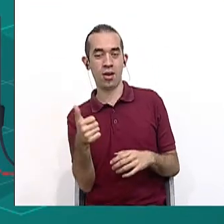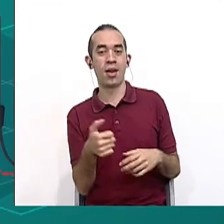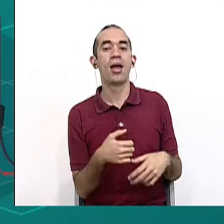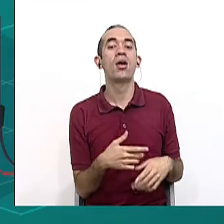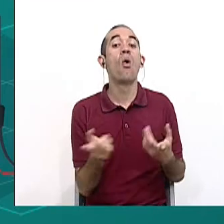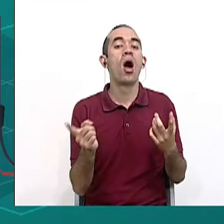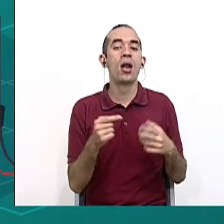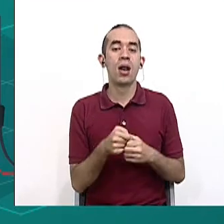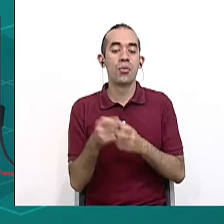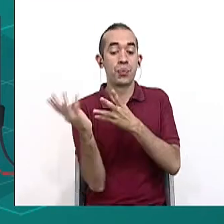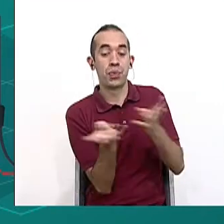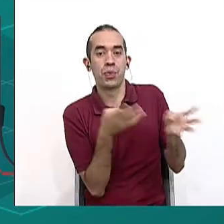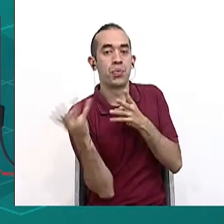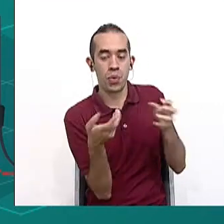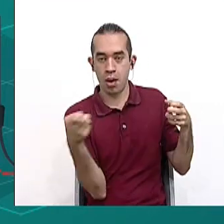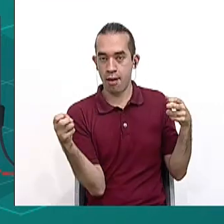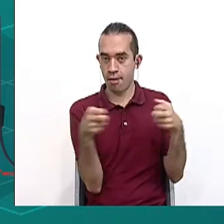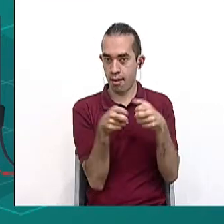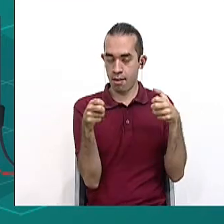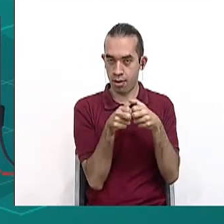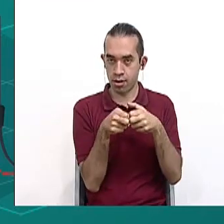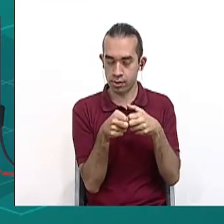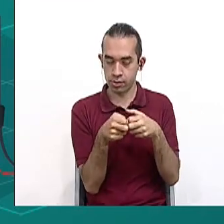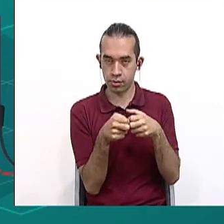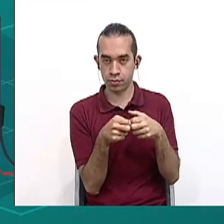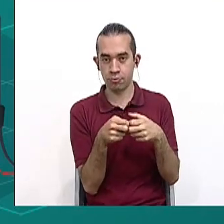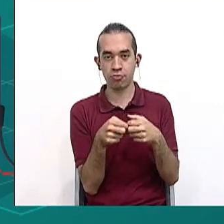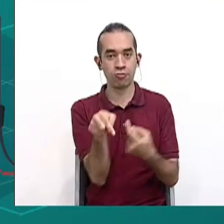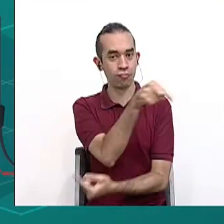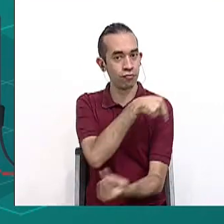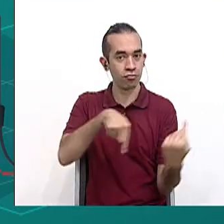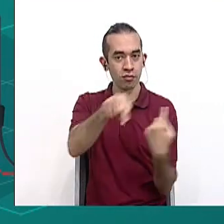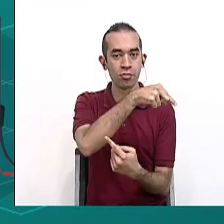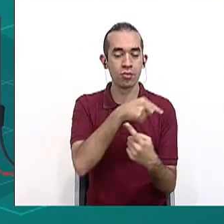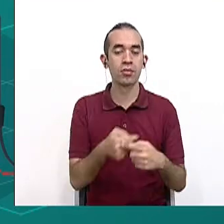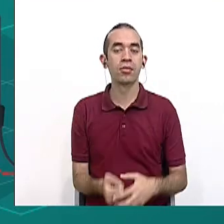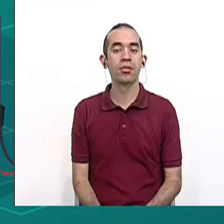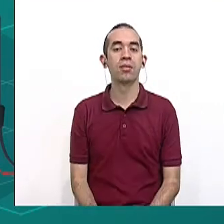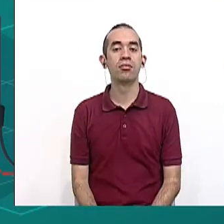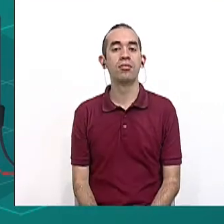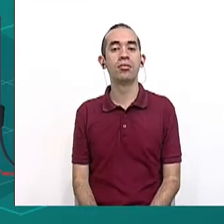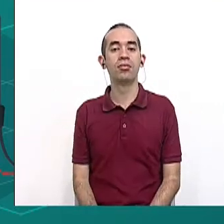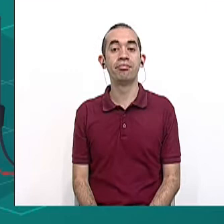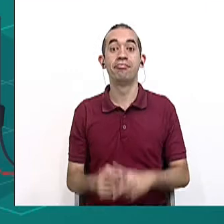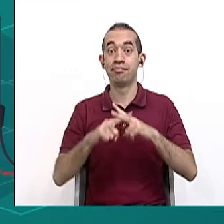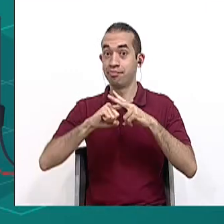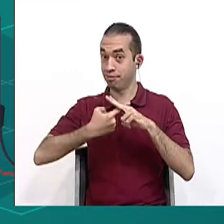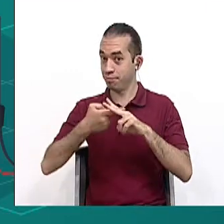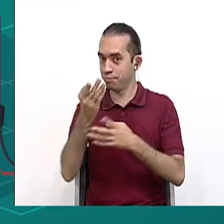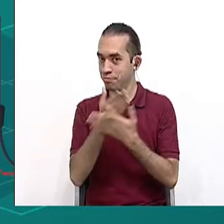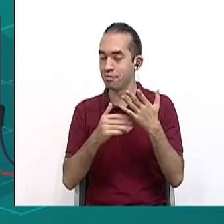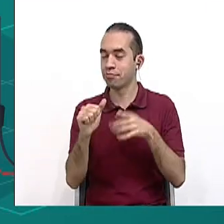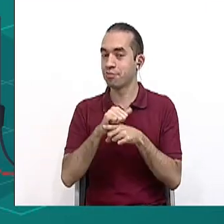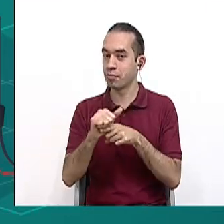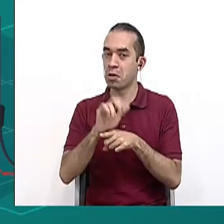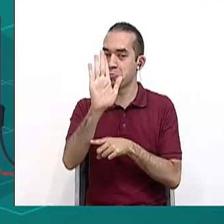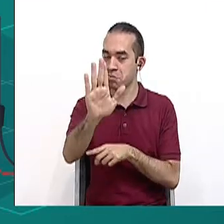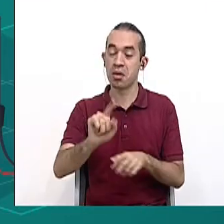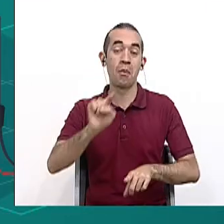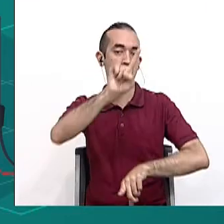la corriente eléctrica. Y les tengo unas preguntas antes de iniciar con algún repaso